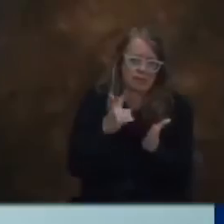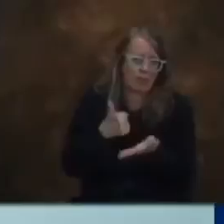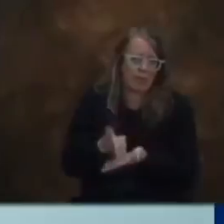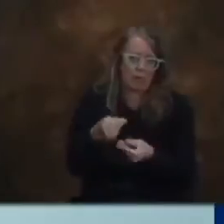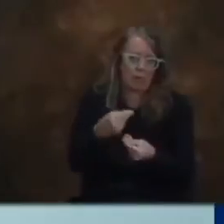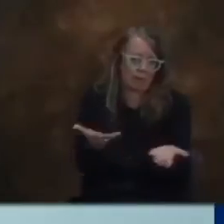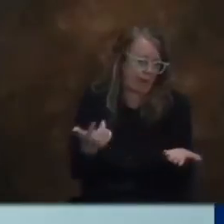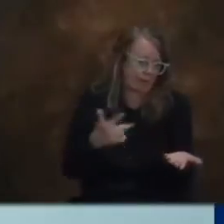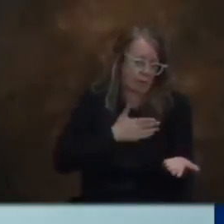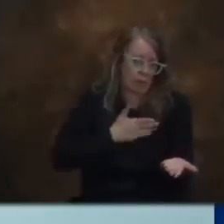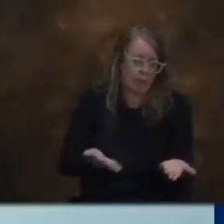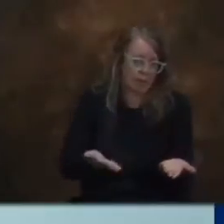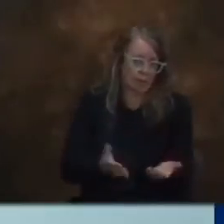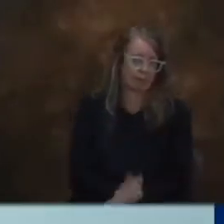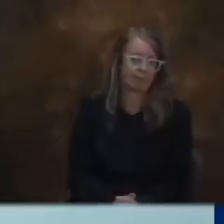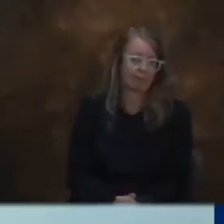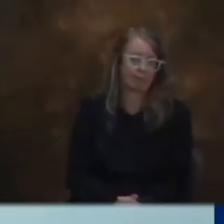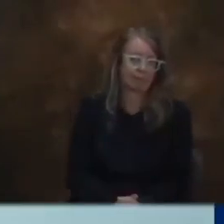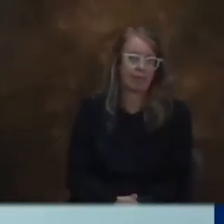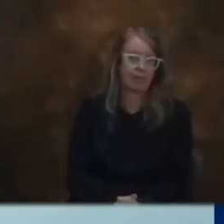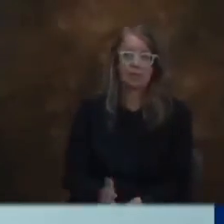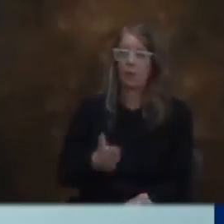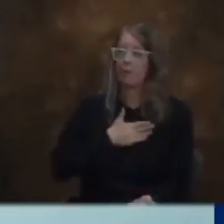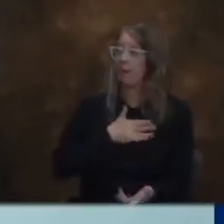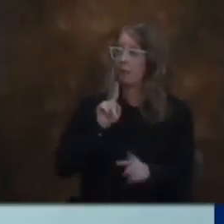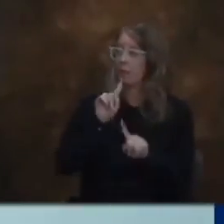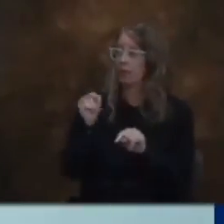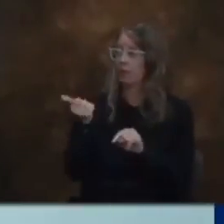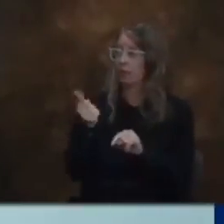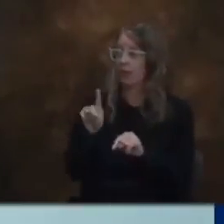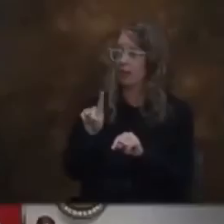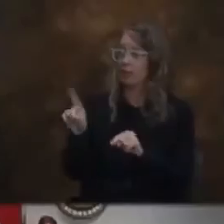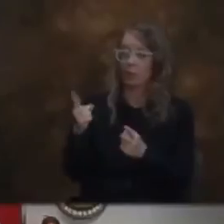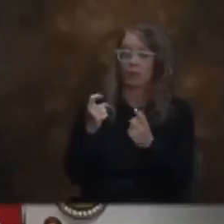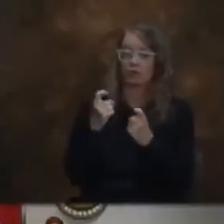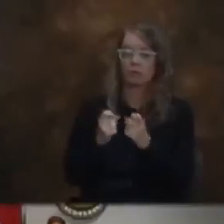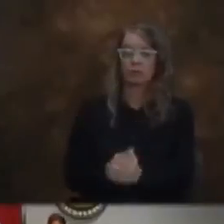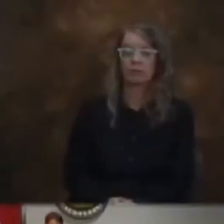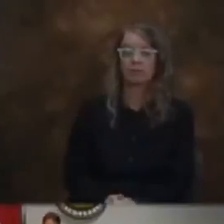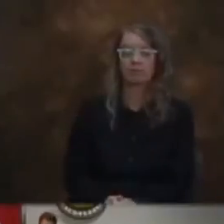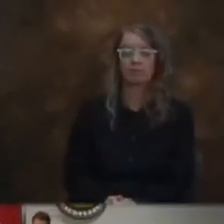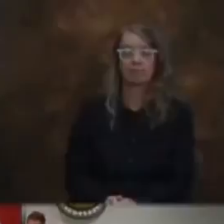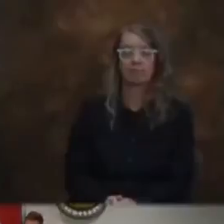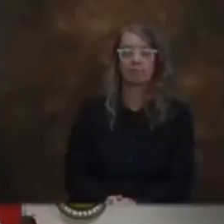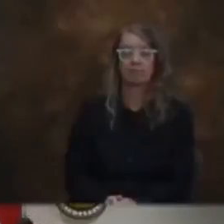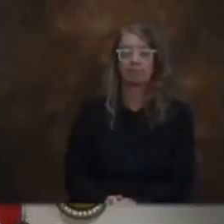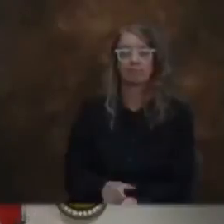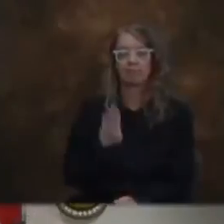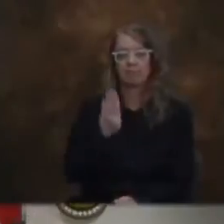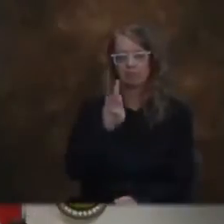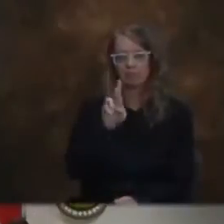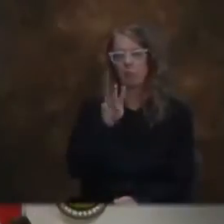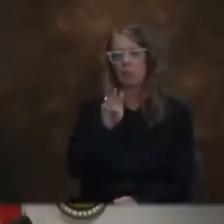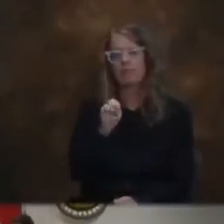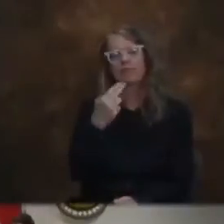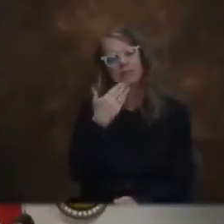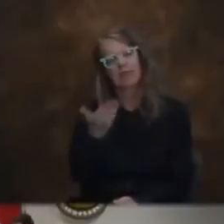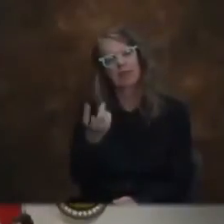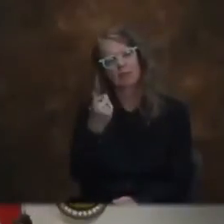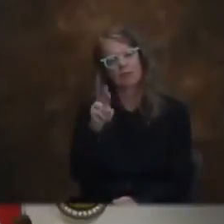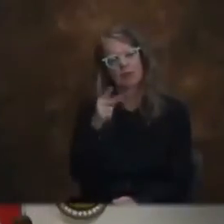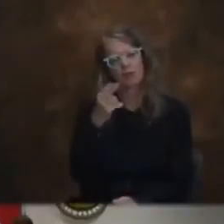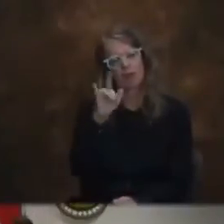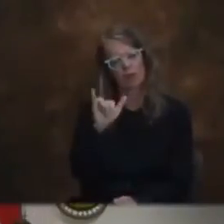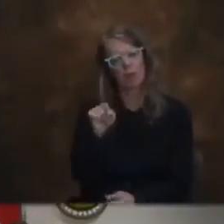estoy dispuesto a recibir cualquier pregunta gracias doctor hardwicke si podría ir atrás